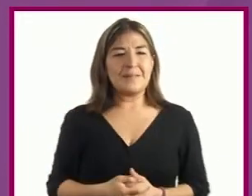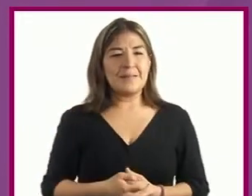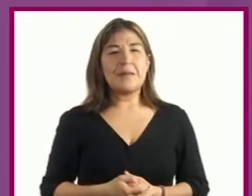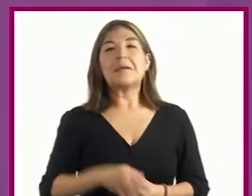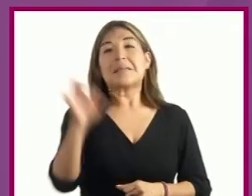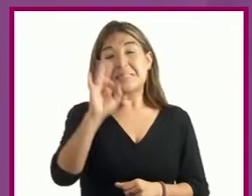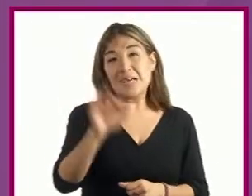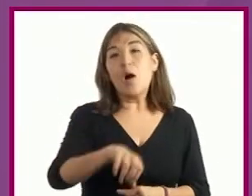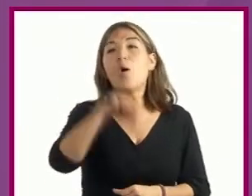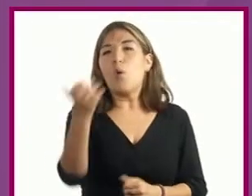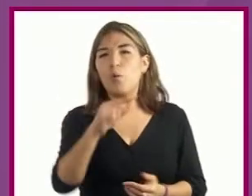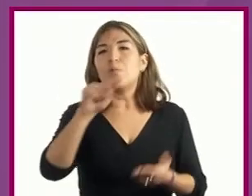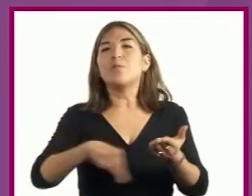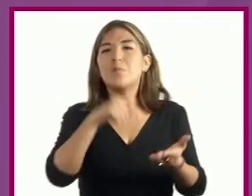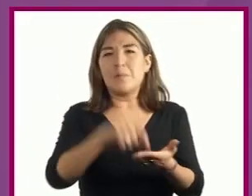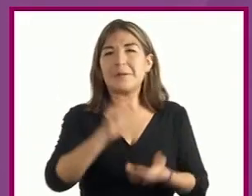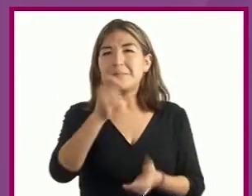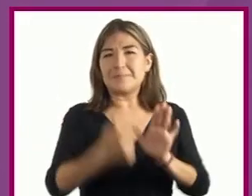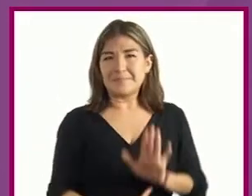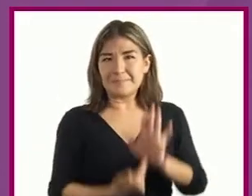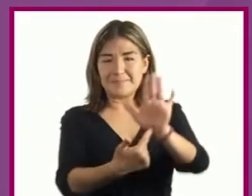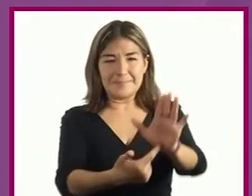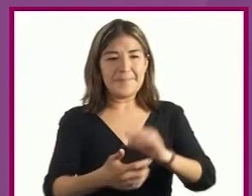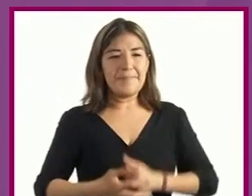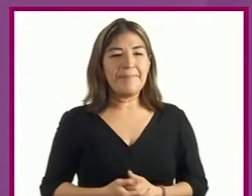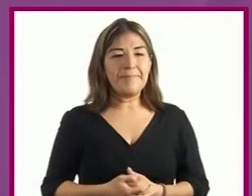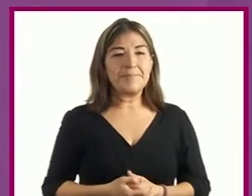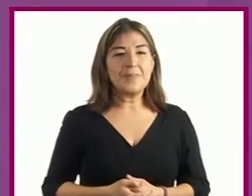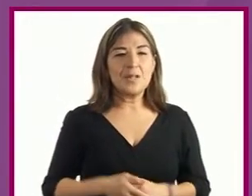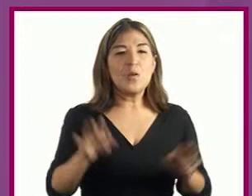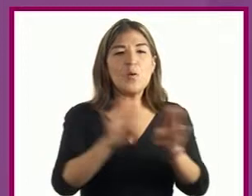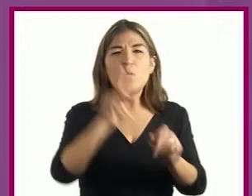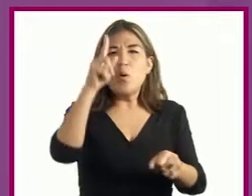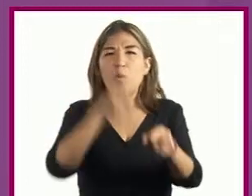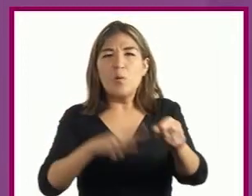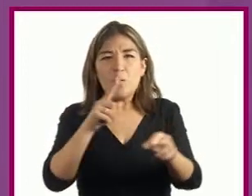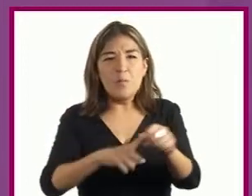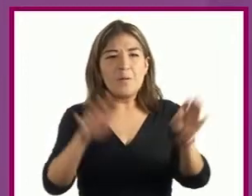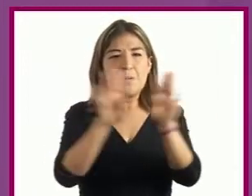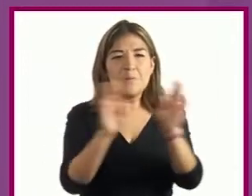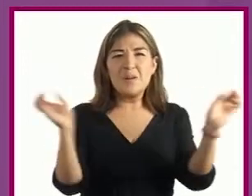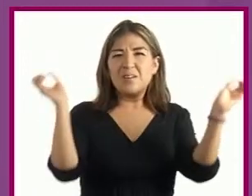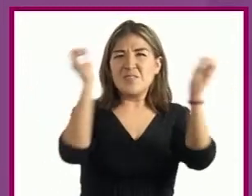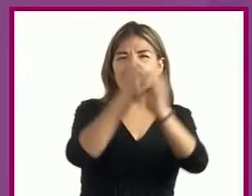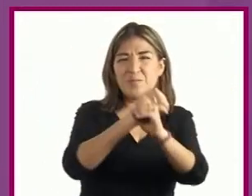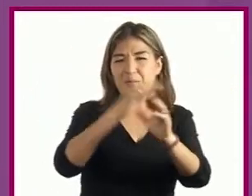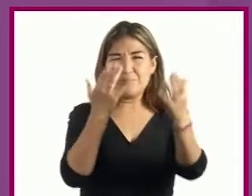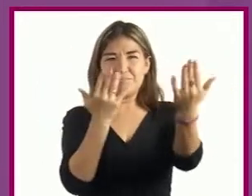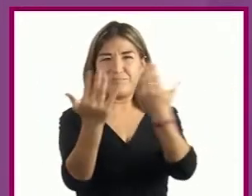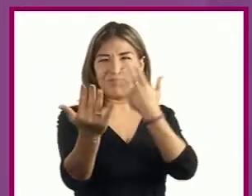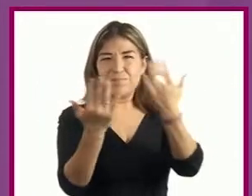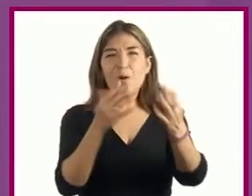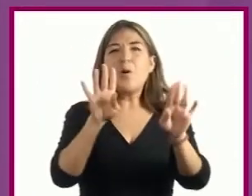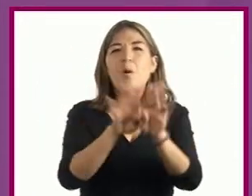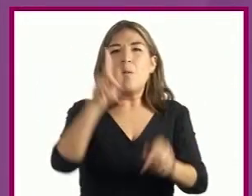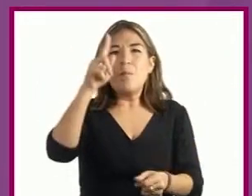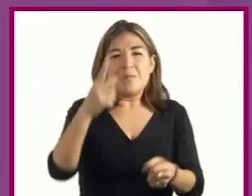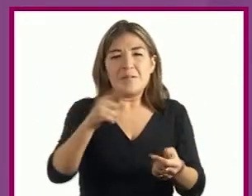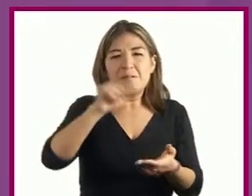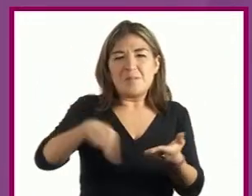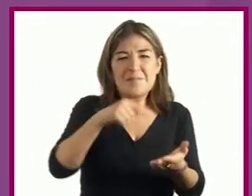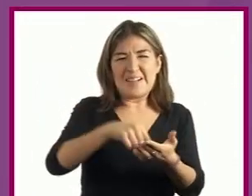que otros espacios muestren la preponderancia de un color sobre otros y panorámicas de tierras